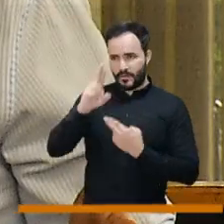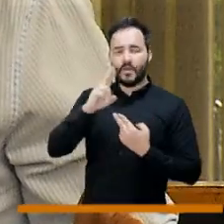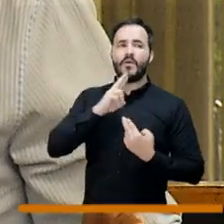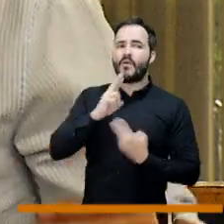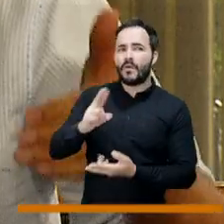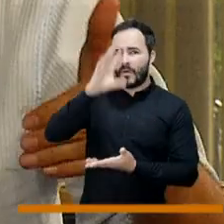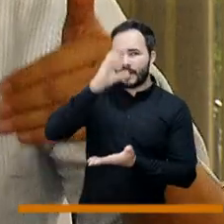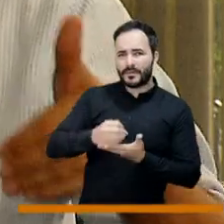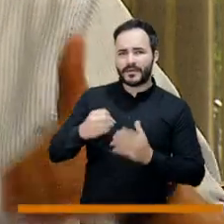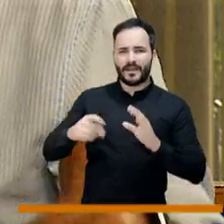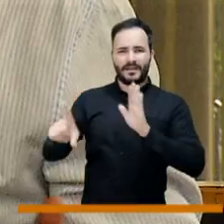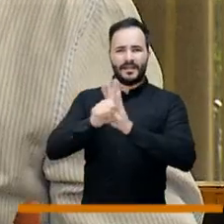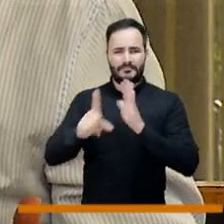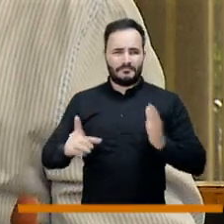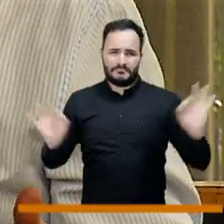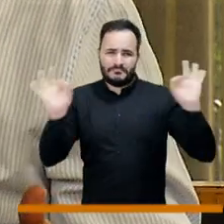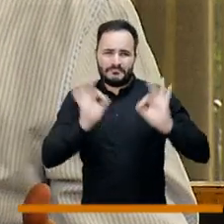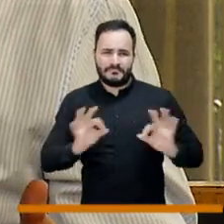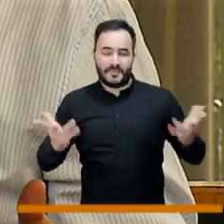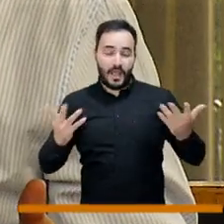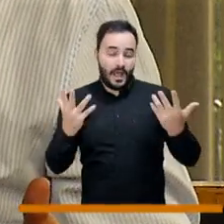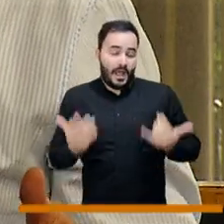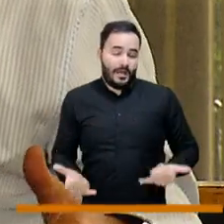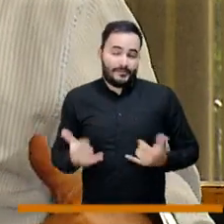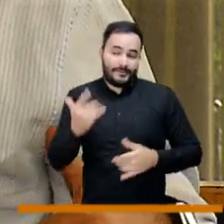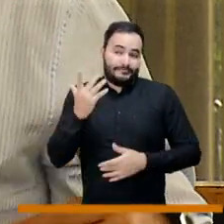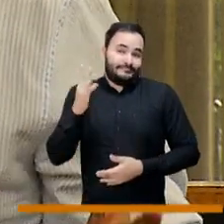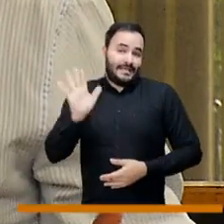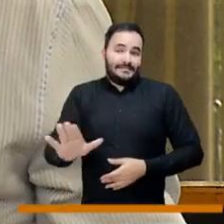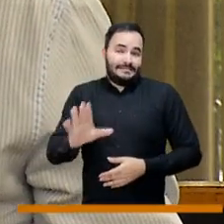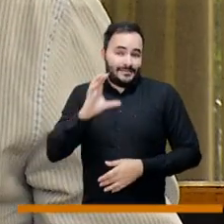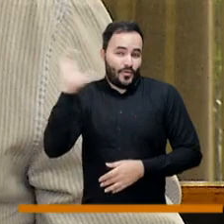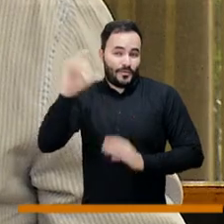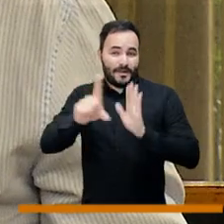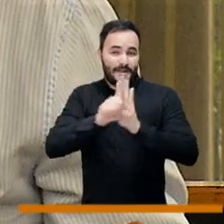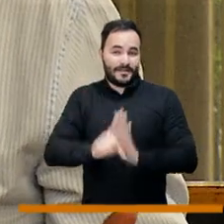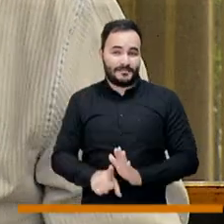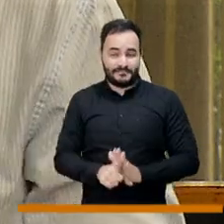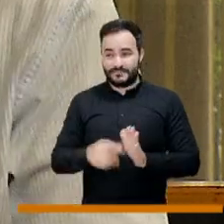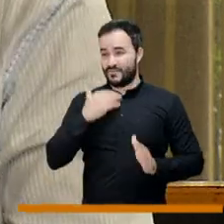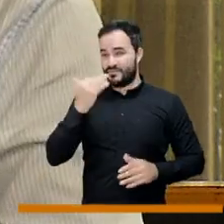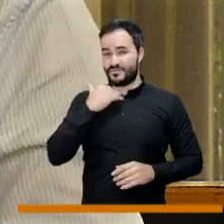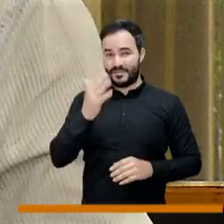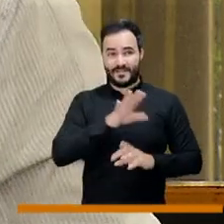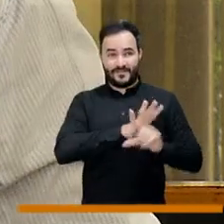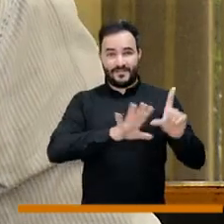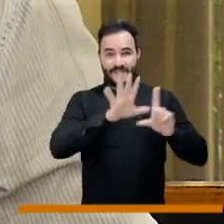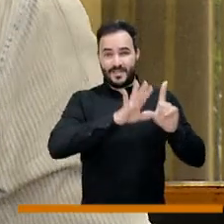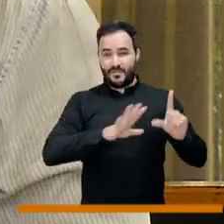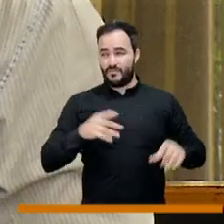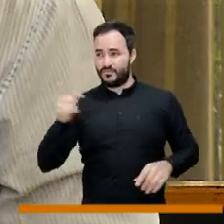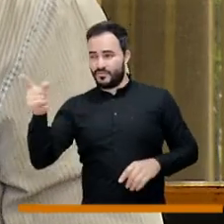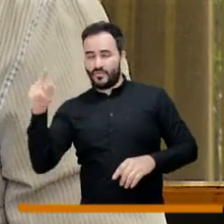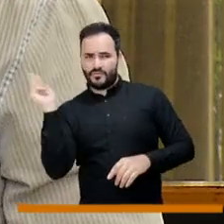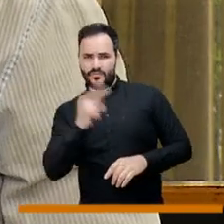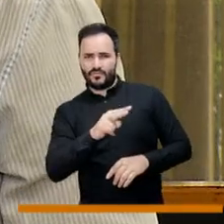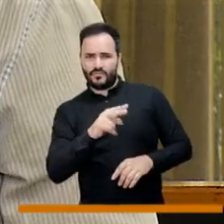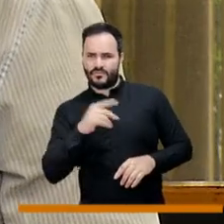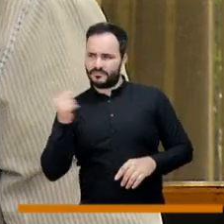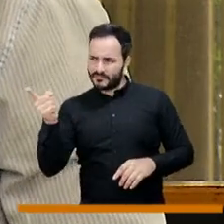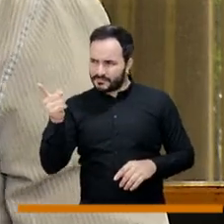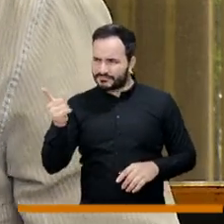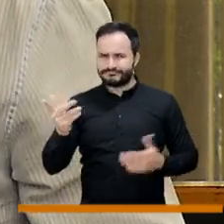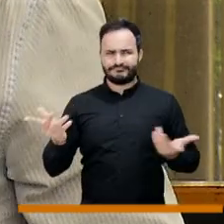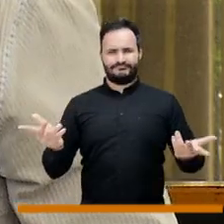sobre esa ley. Hoy esa es la norma en Colombia. Y si al presidente del Consejo le parece que en el video del alcalde, que fue la gota que rebosó la